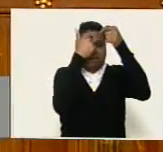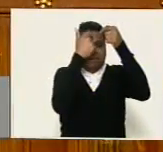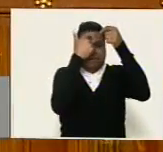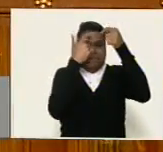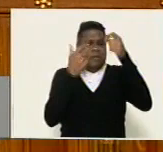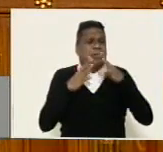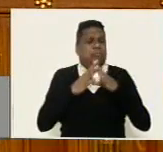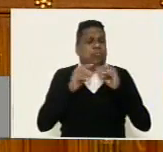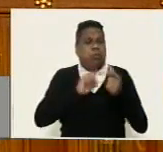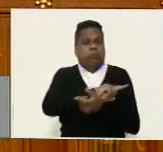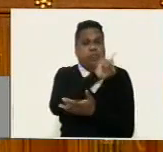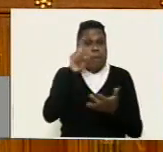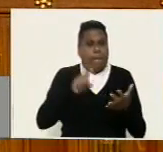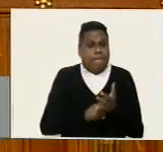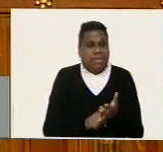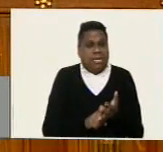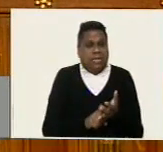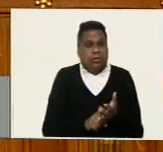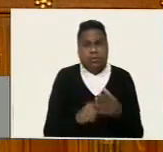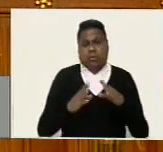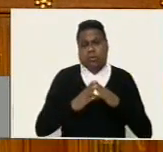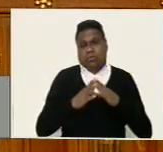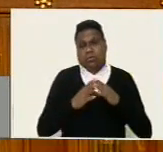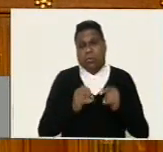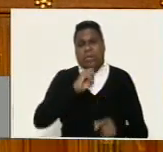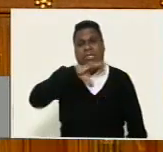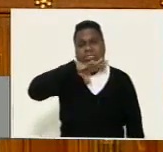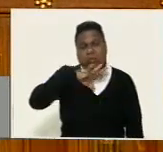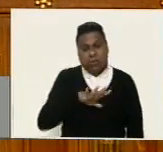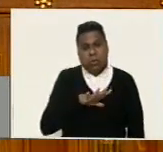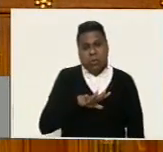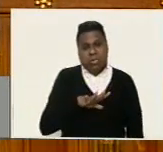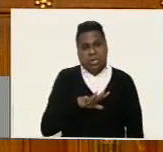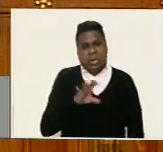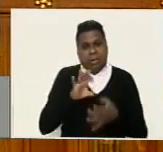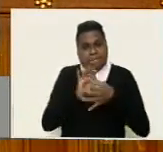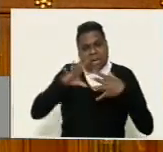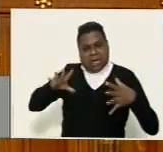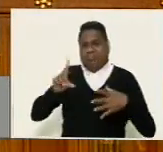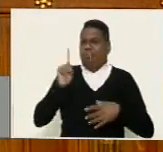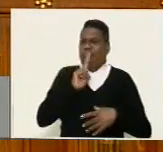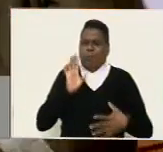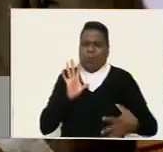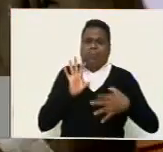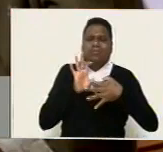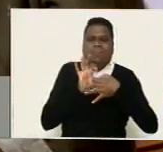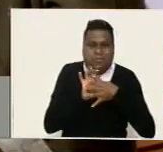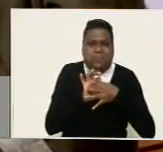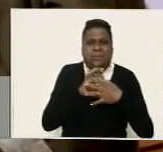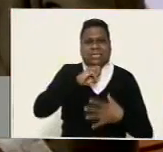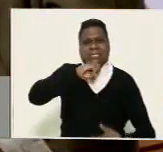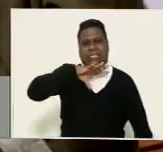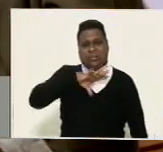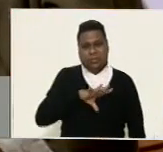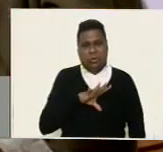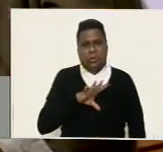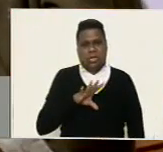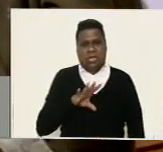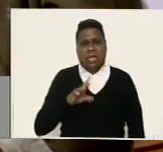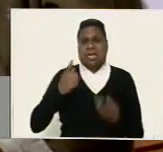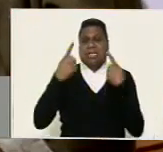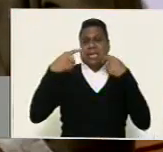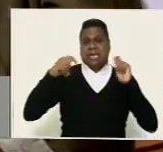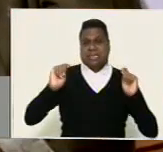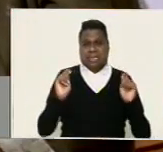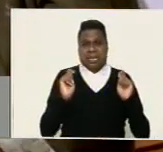ruptura permanente con ese desarraigo histórico. Desarraigo histórico que pretende no es más que